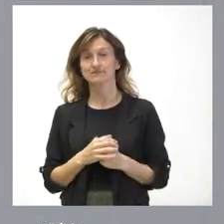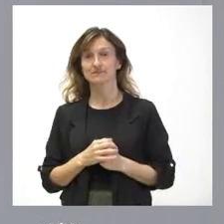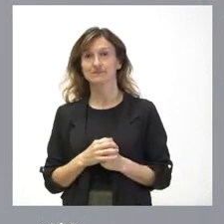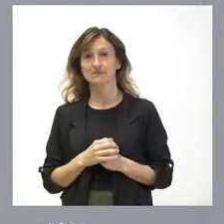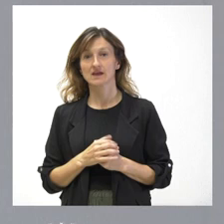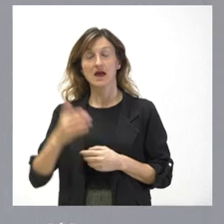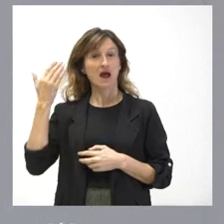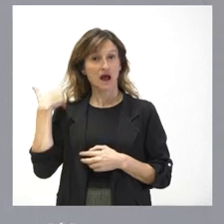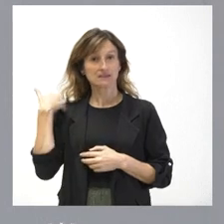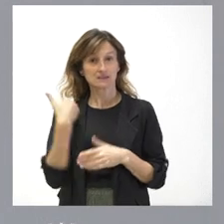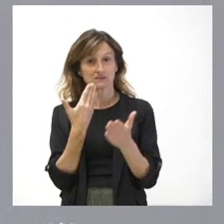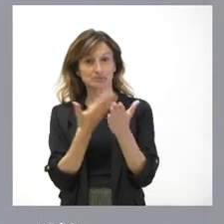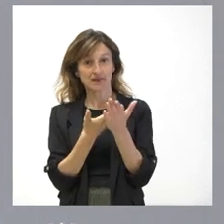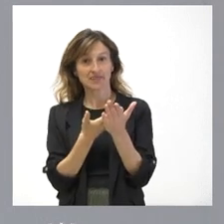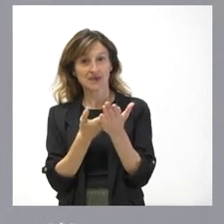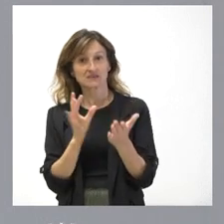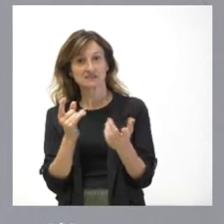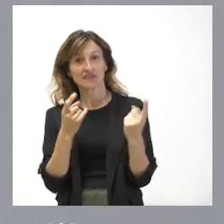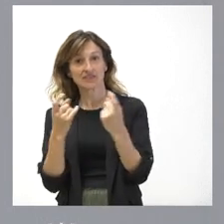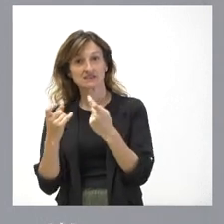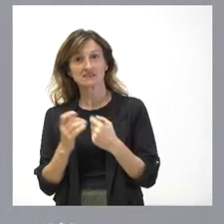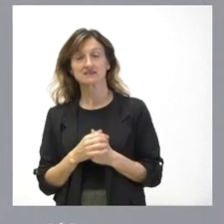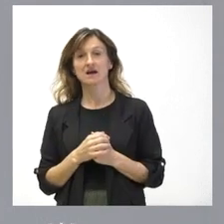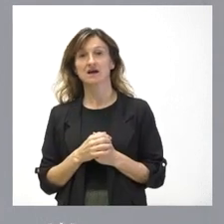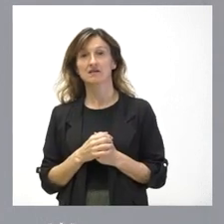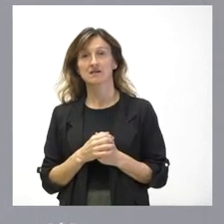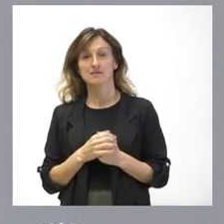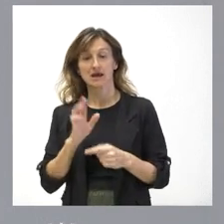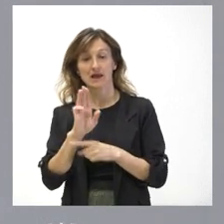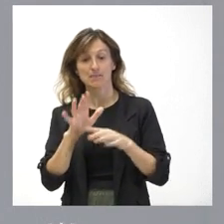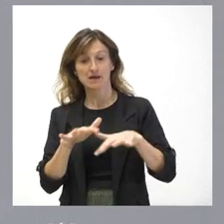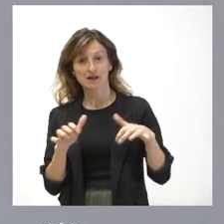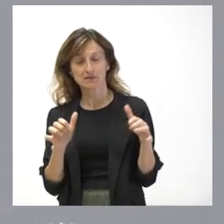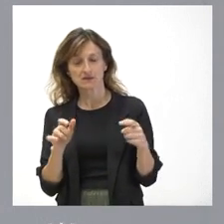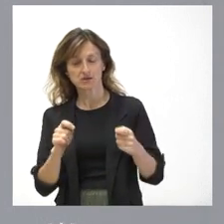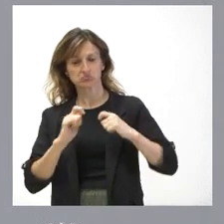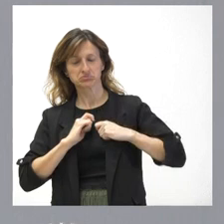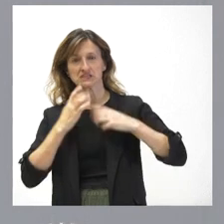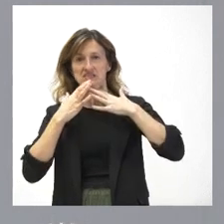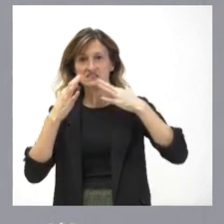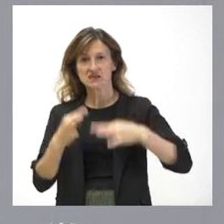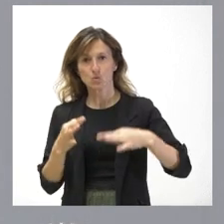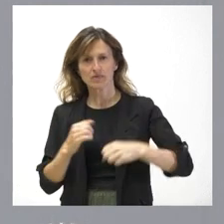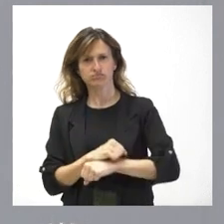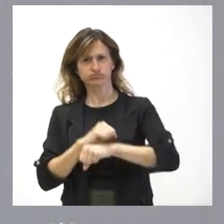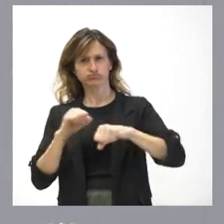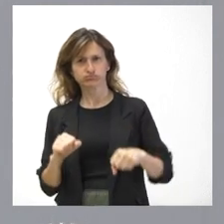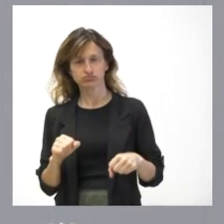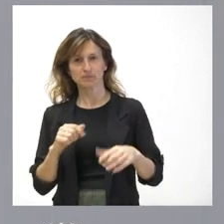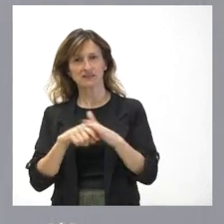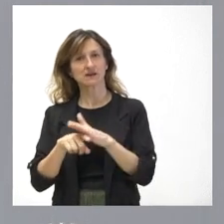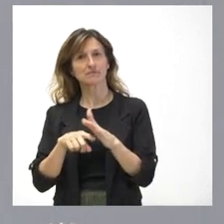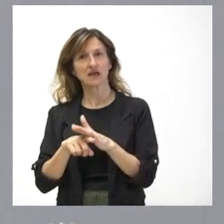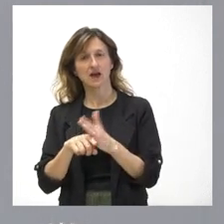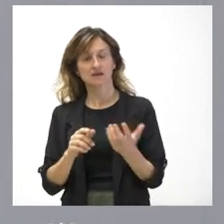pedíamos que se pidiera el informe del Consejo consultivo para que los parlamentarios tuvieran más seguridad a la hora de tramitar la